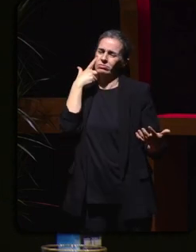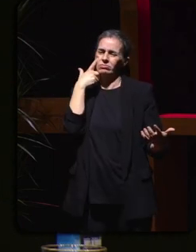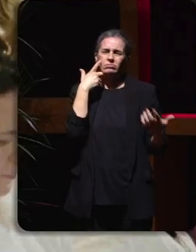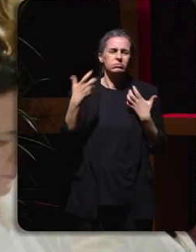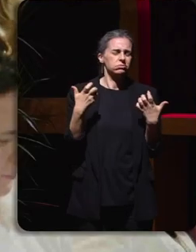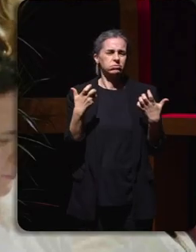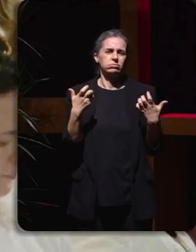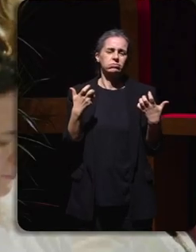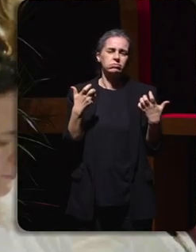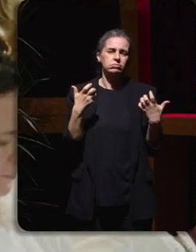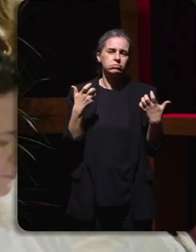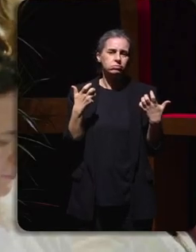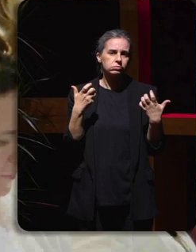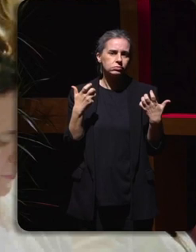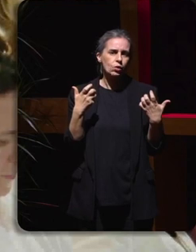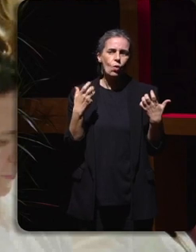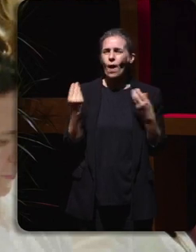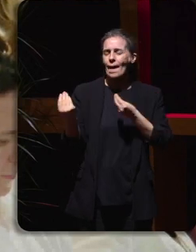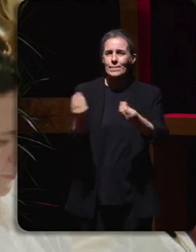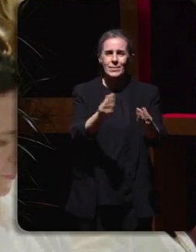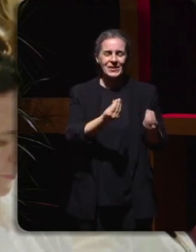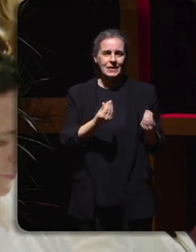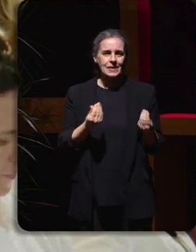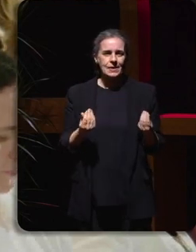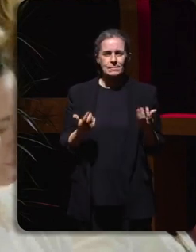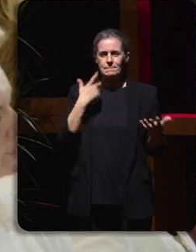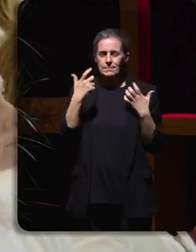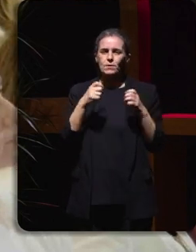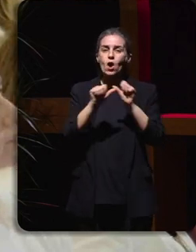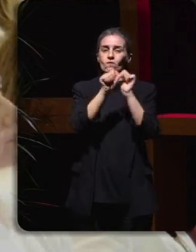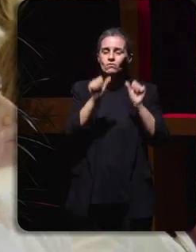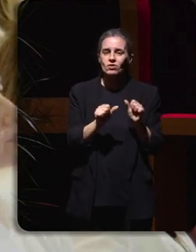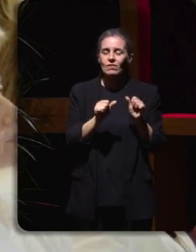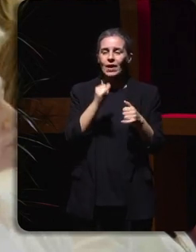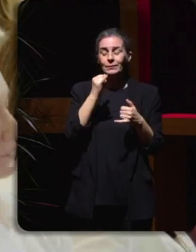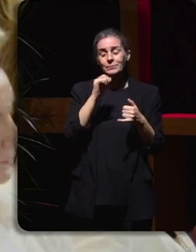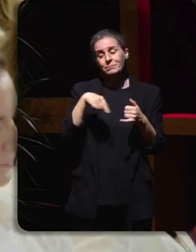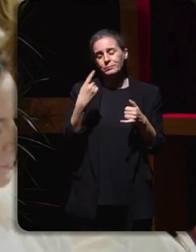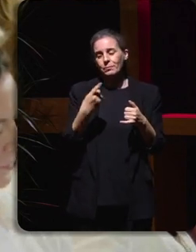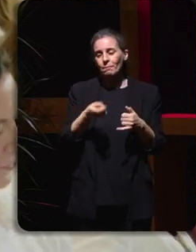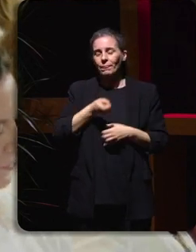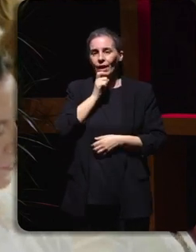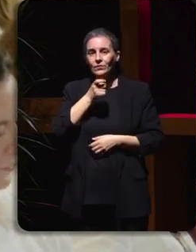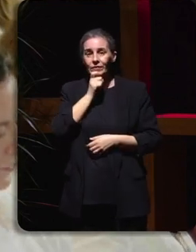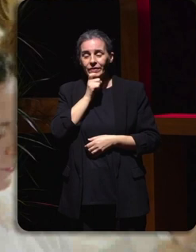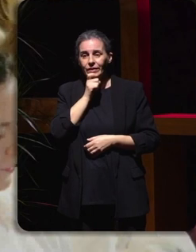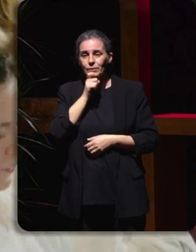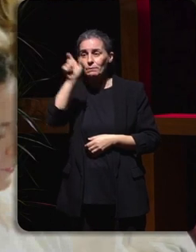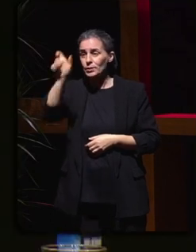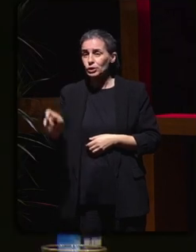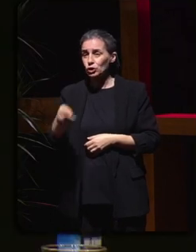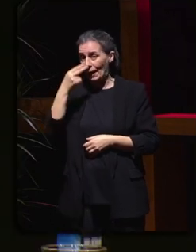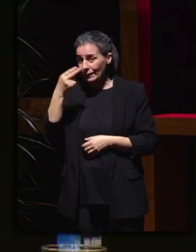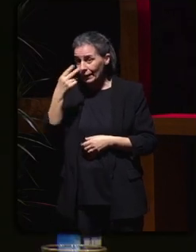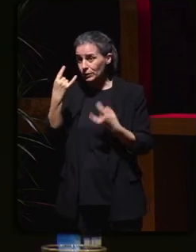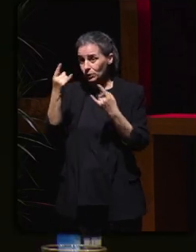se queda en el ambiente flotando la forma es muy difícil que alguien pueda interesarse